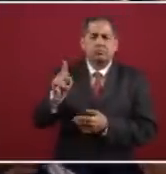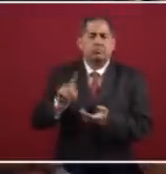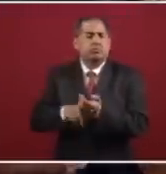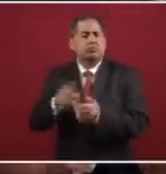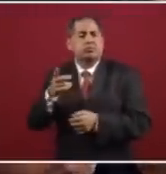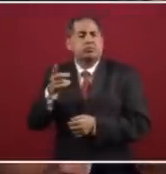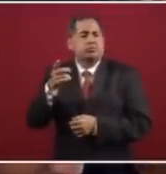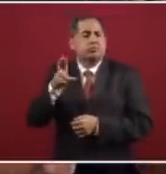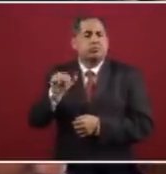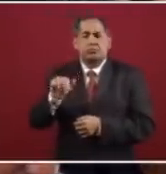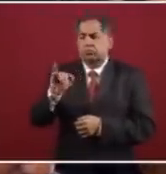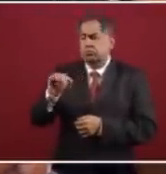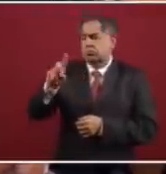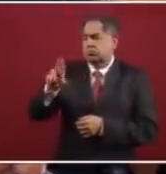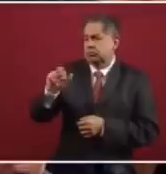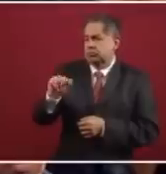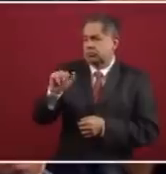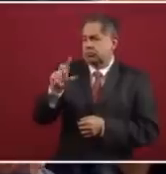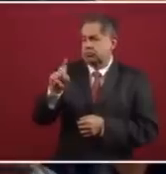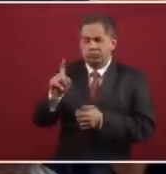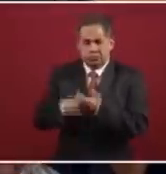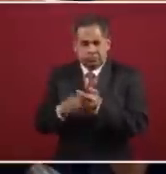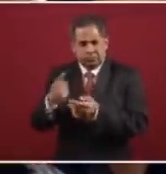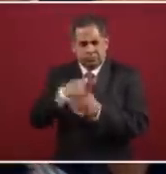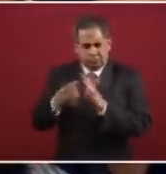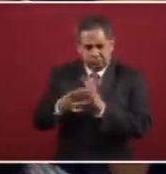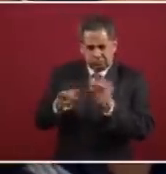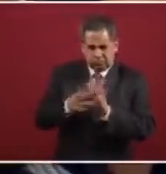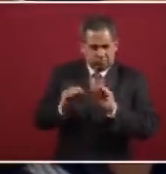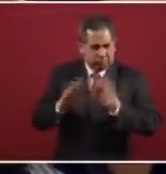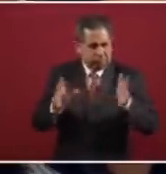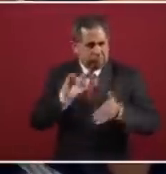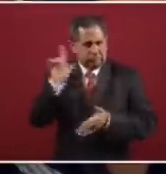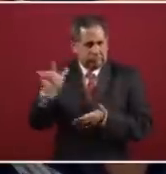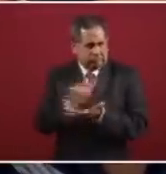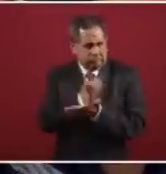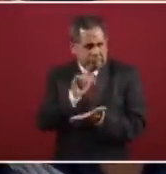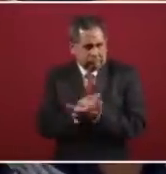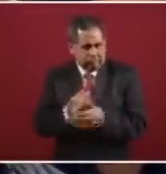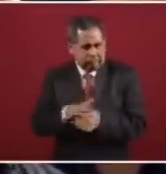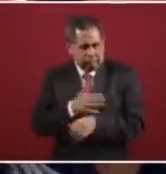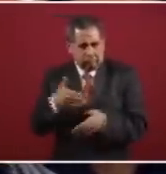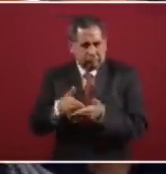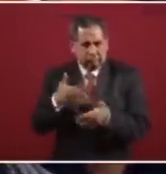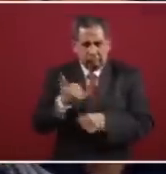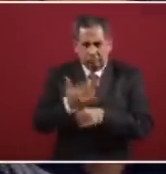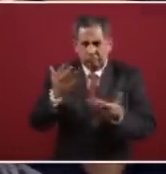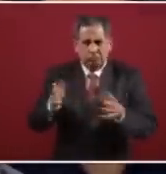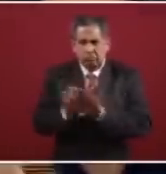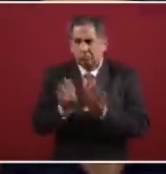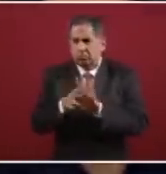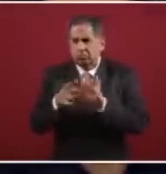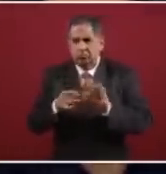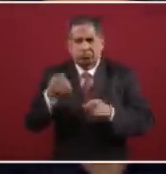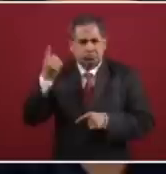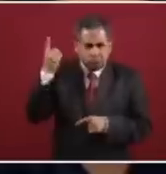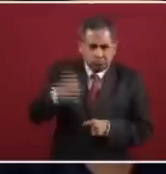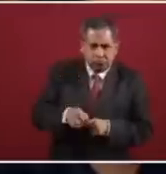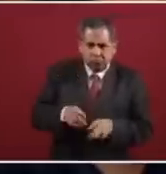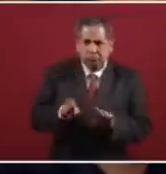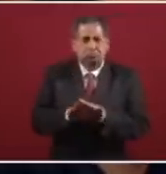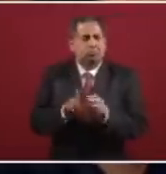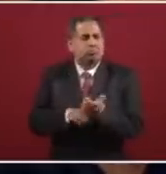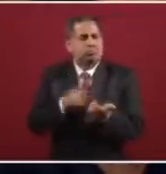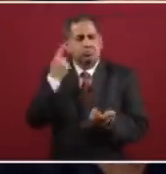Sandoval, nos podría explicar si existe algún impedimento legal o no sé si le haga falta alguna instrucción más precisa de su parte